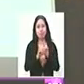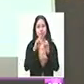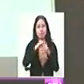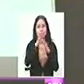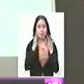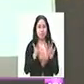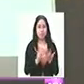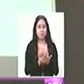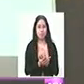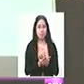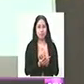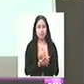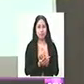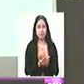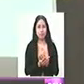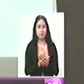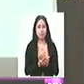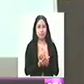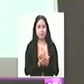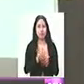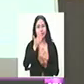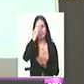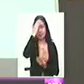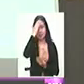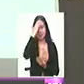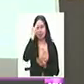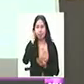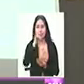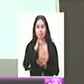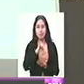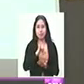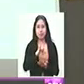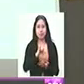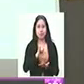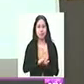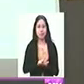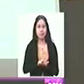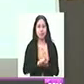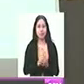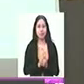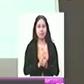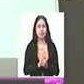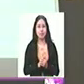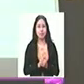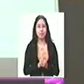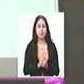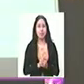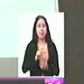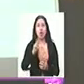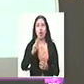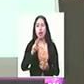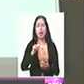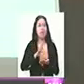Sabemos que no se tuvo de manera constante la cantidad de reactivos